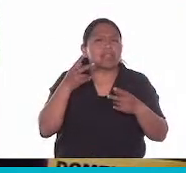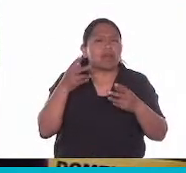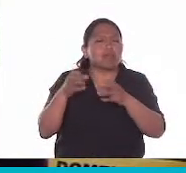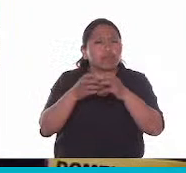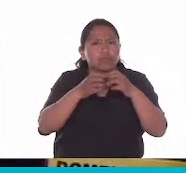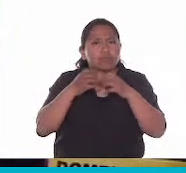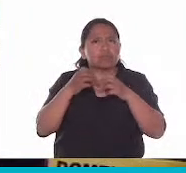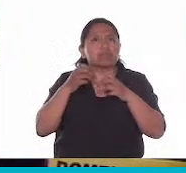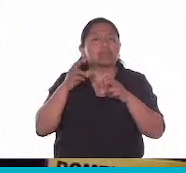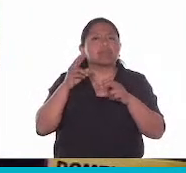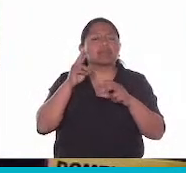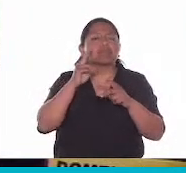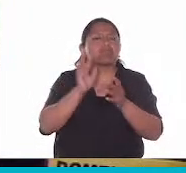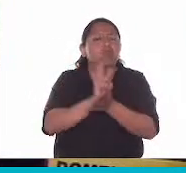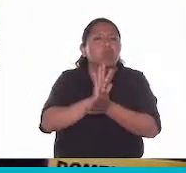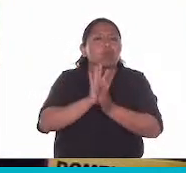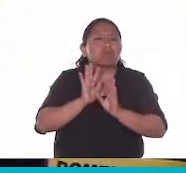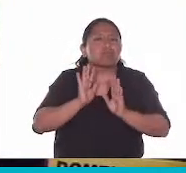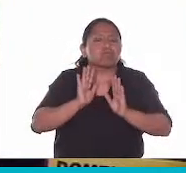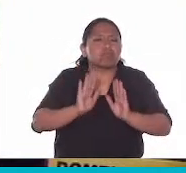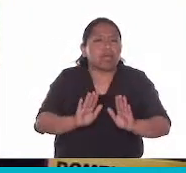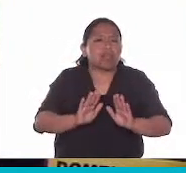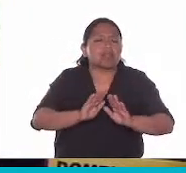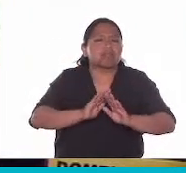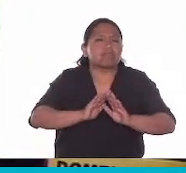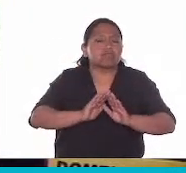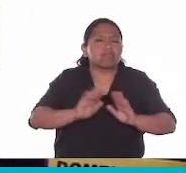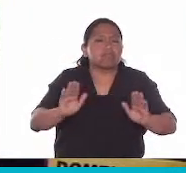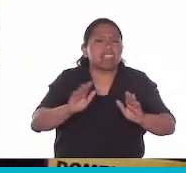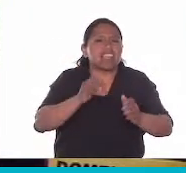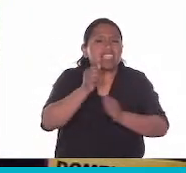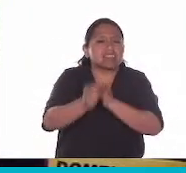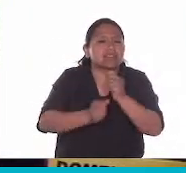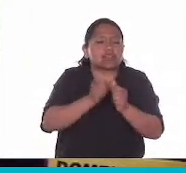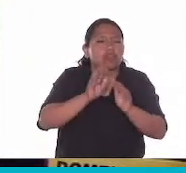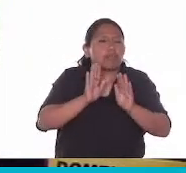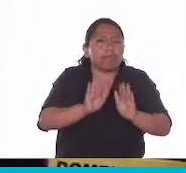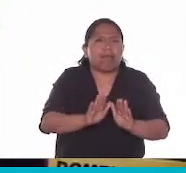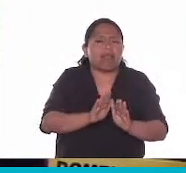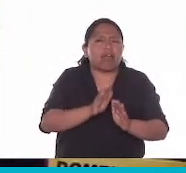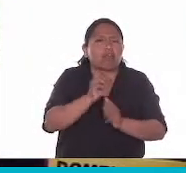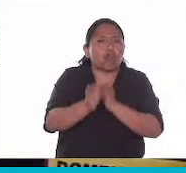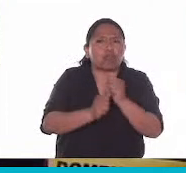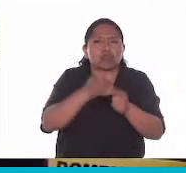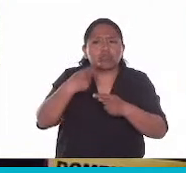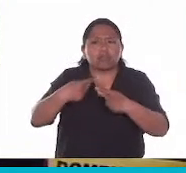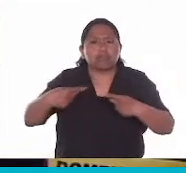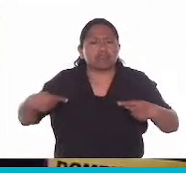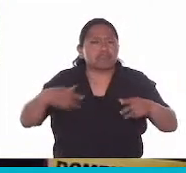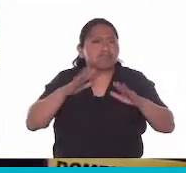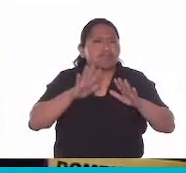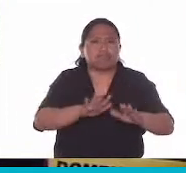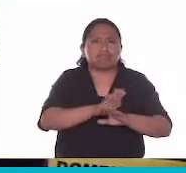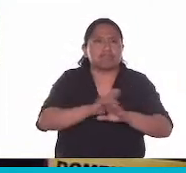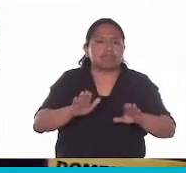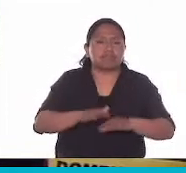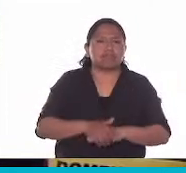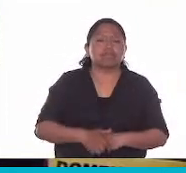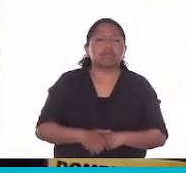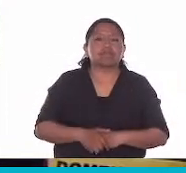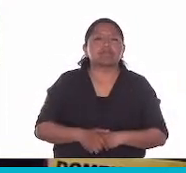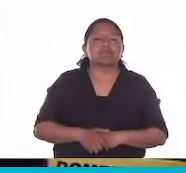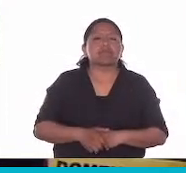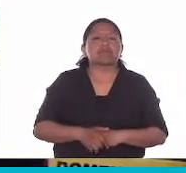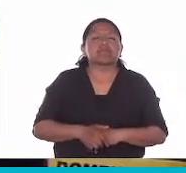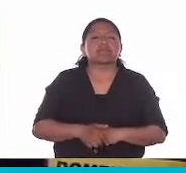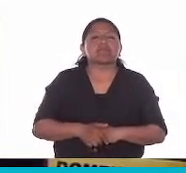la paralización del sector y de la cadena productiva nacional y esto quiero decirlo claro Esto